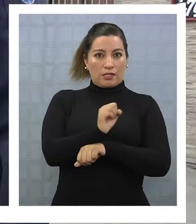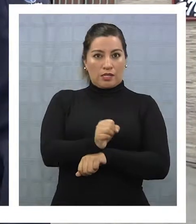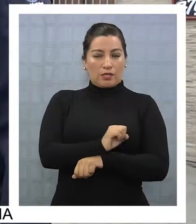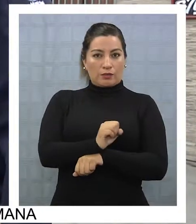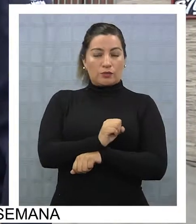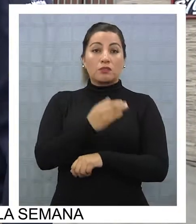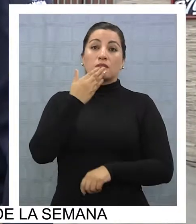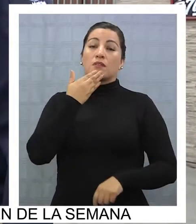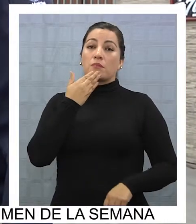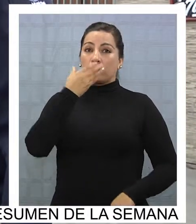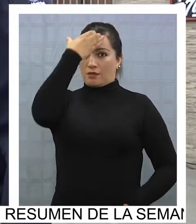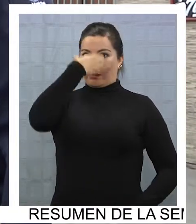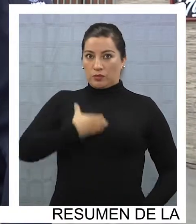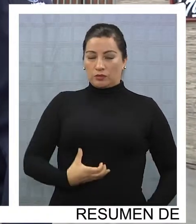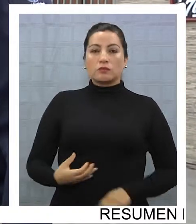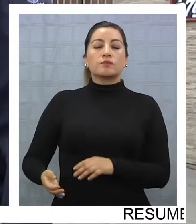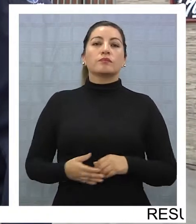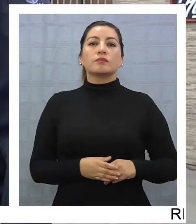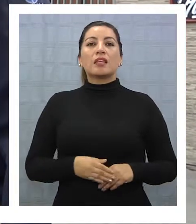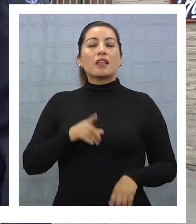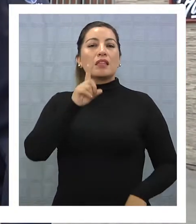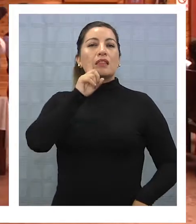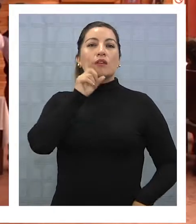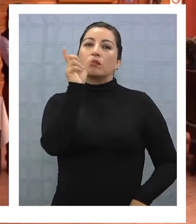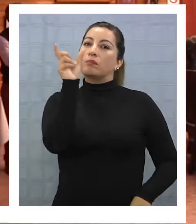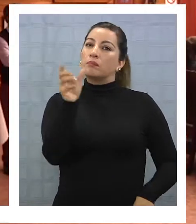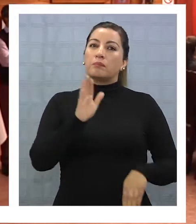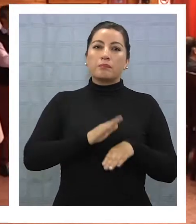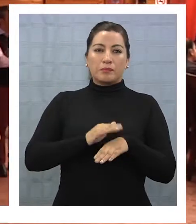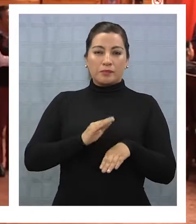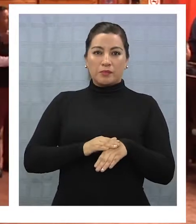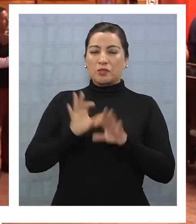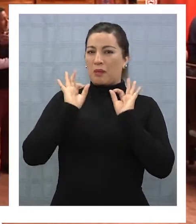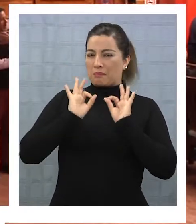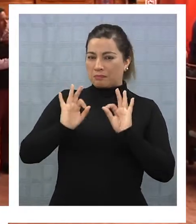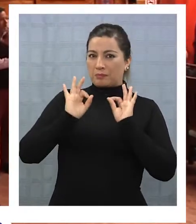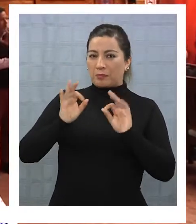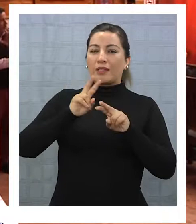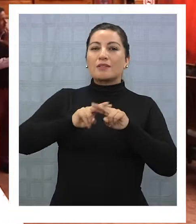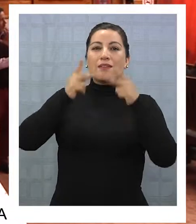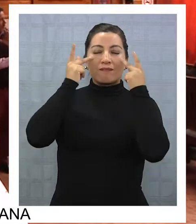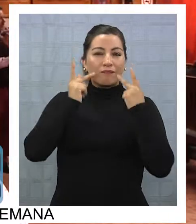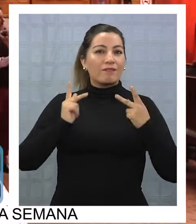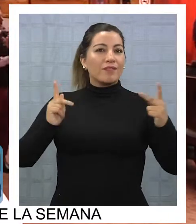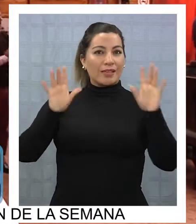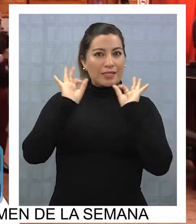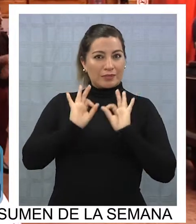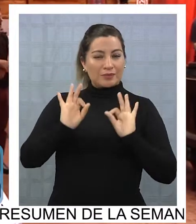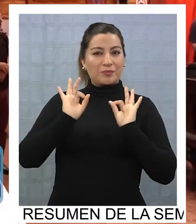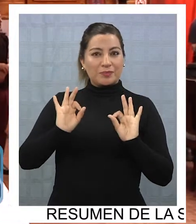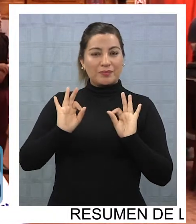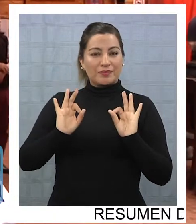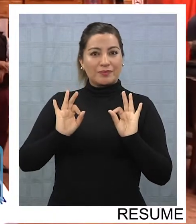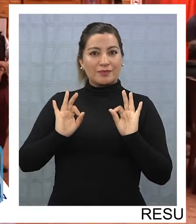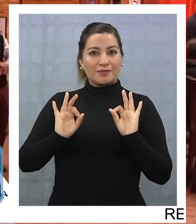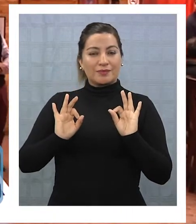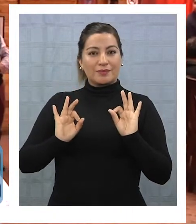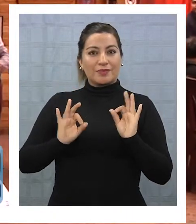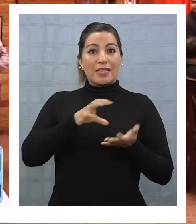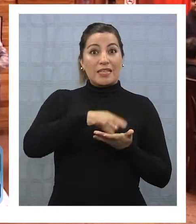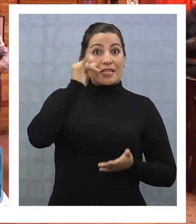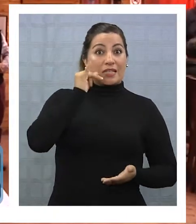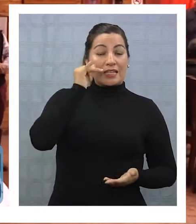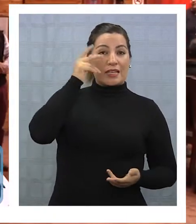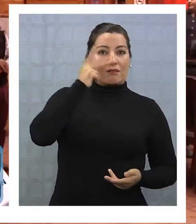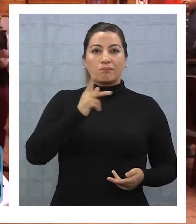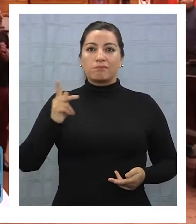el conductor. Contar con el permiso que otorgamos, el permiso especial para hacer viaje especial, en este caso de viaje a La Tirana, en